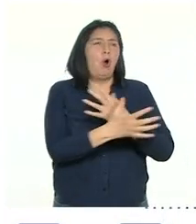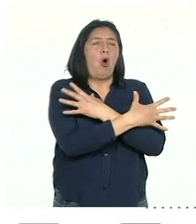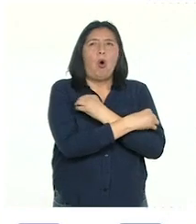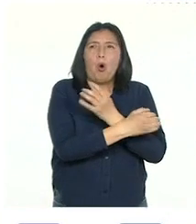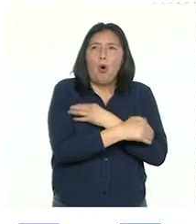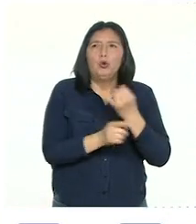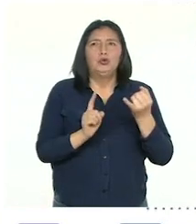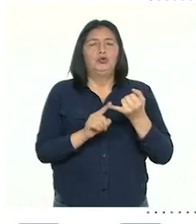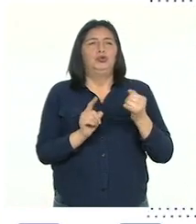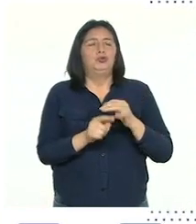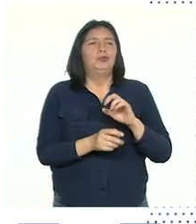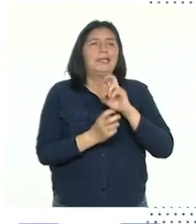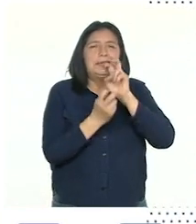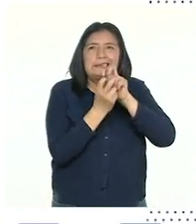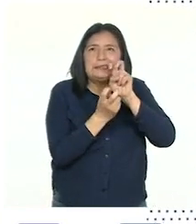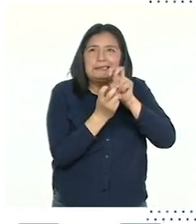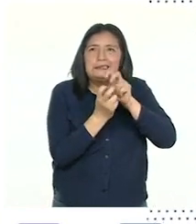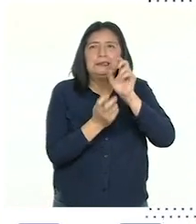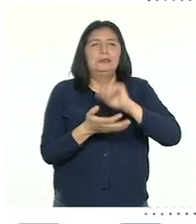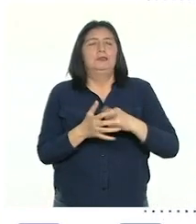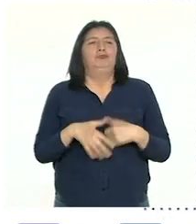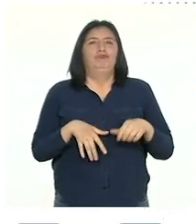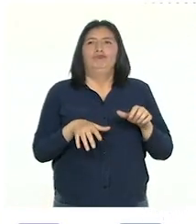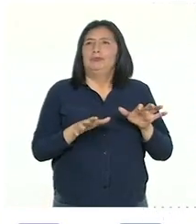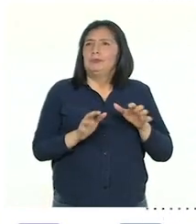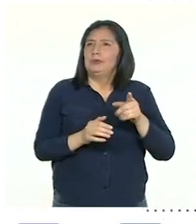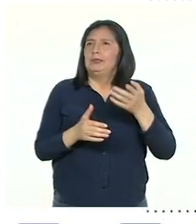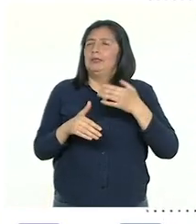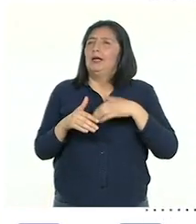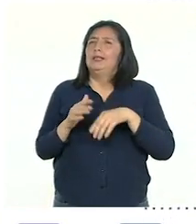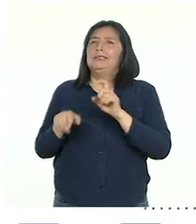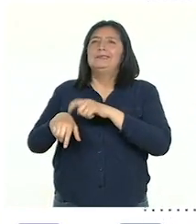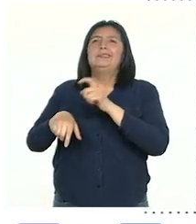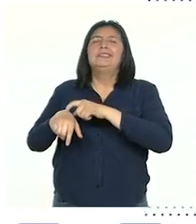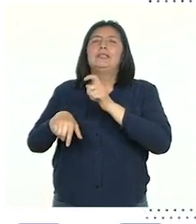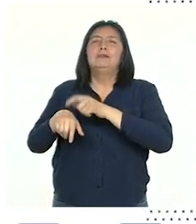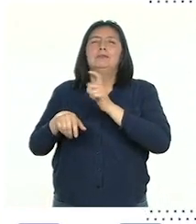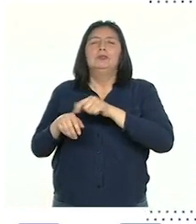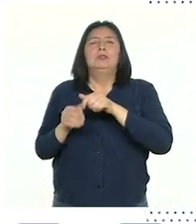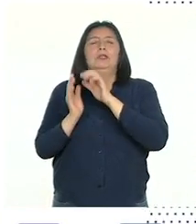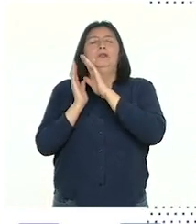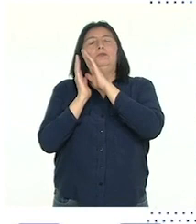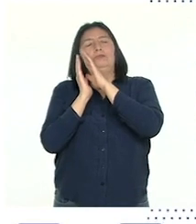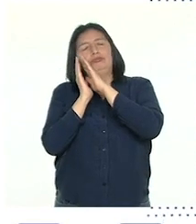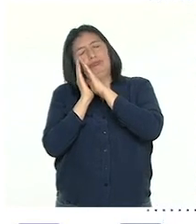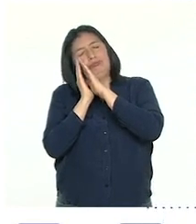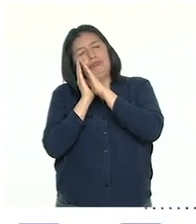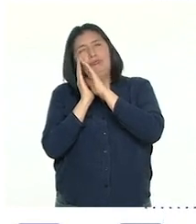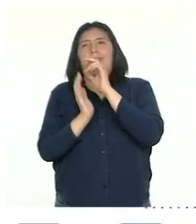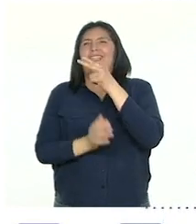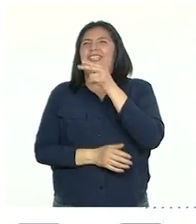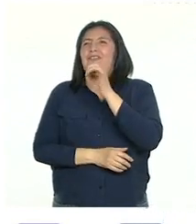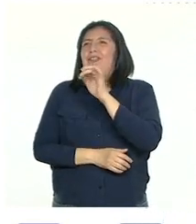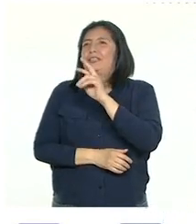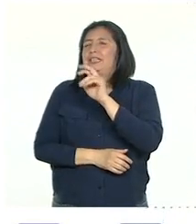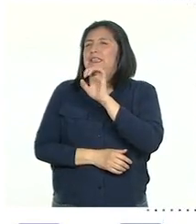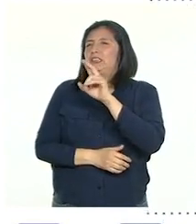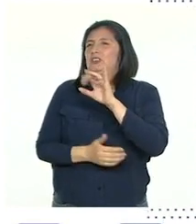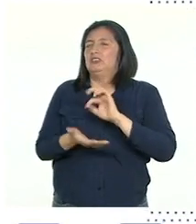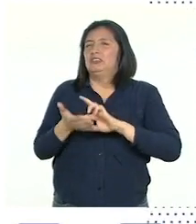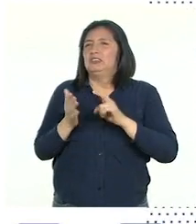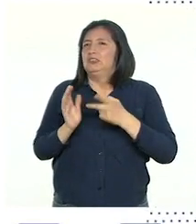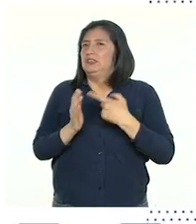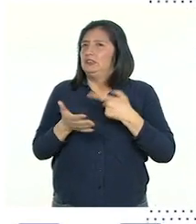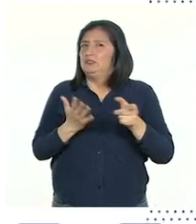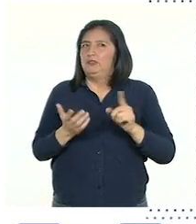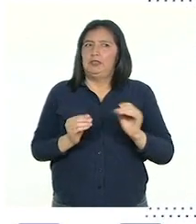osos, las ardillas y las marmotas entran en periodo de hibernación, es decir,